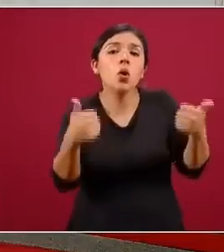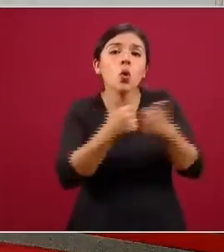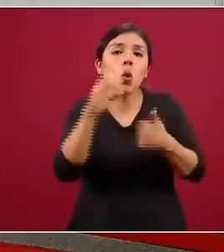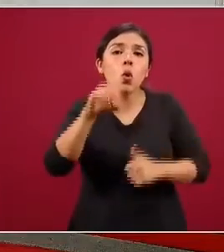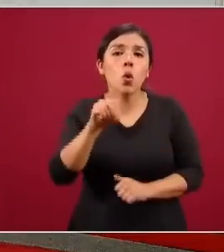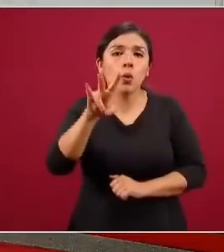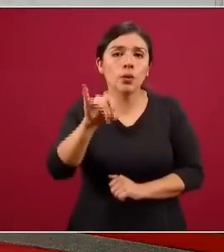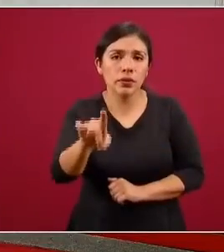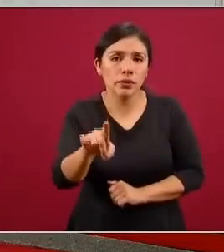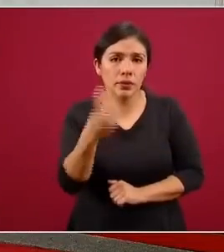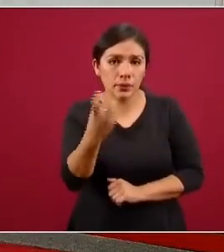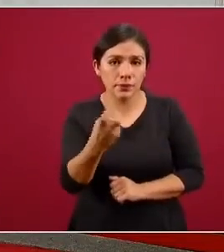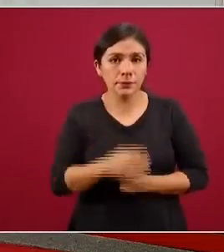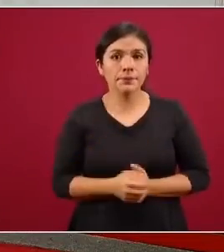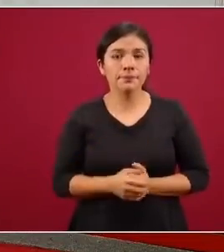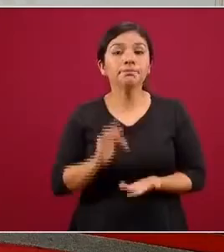COVID.